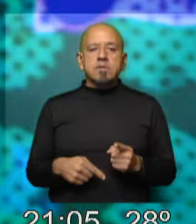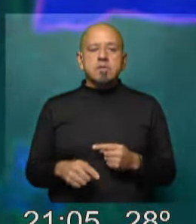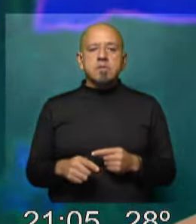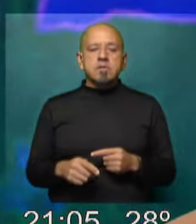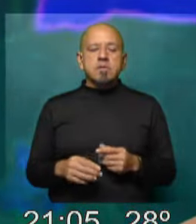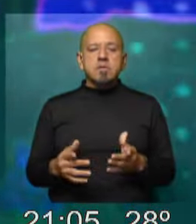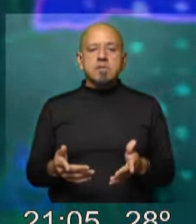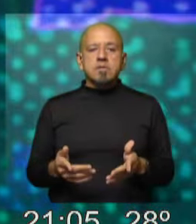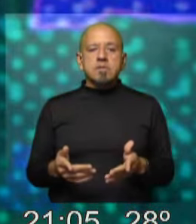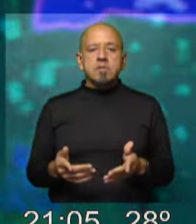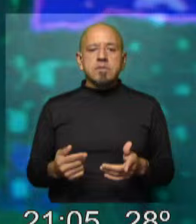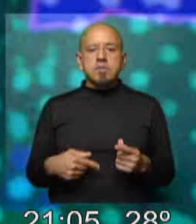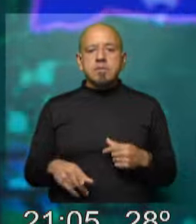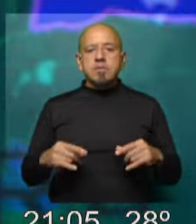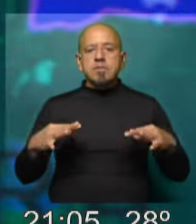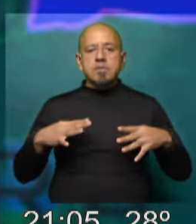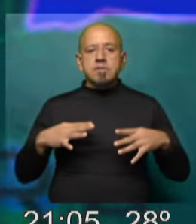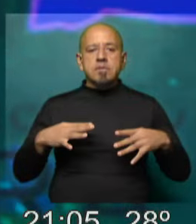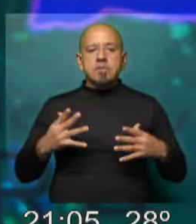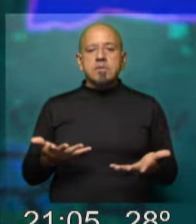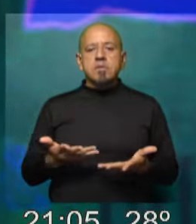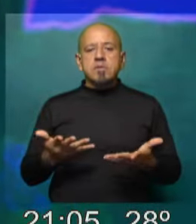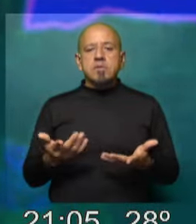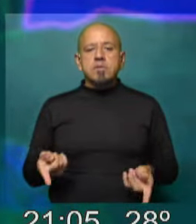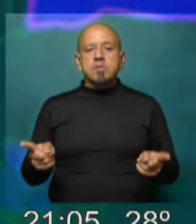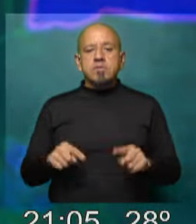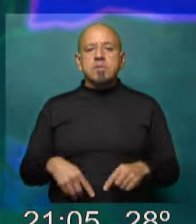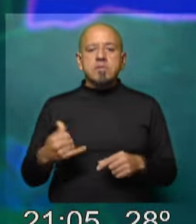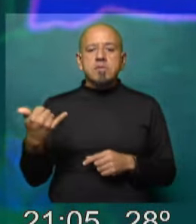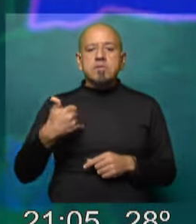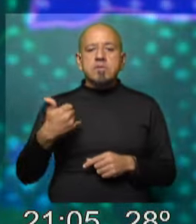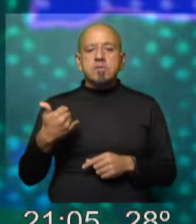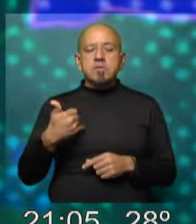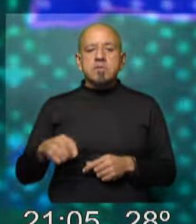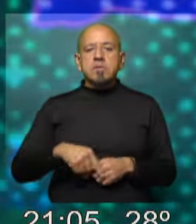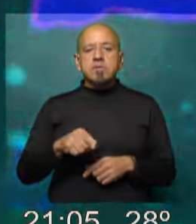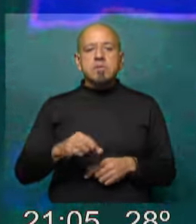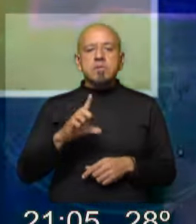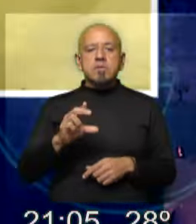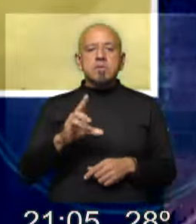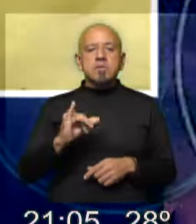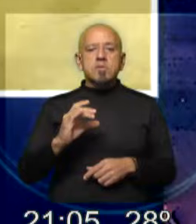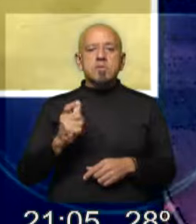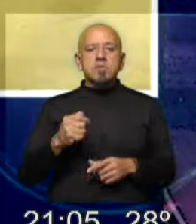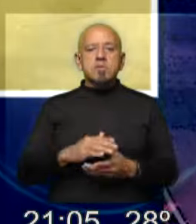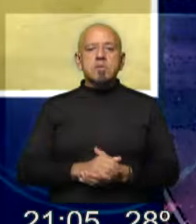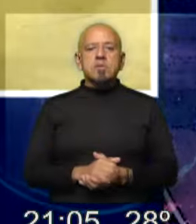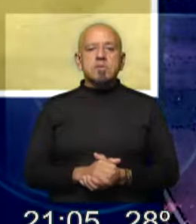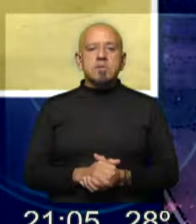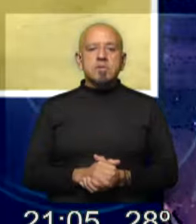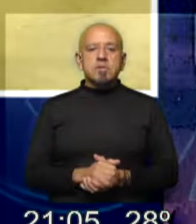tomó sus merecidas vacaciones y ahora vuelve al ruedo y nos va a contar con quién está y dónde está Lucila querida te